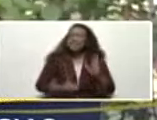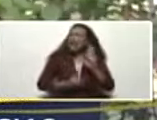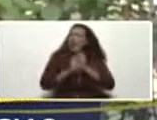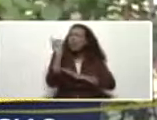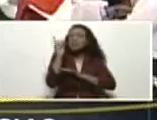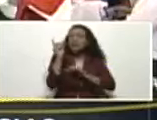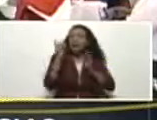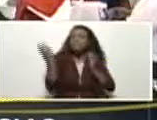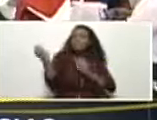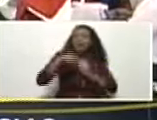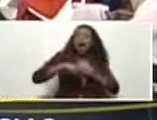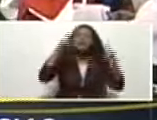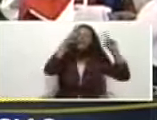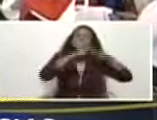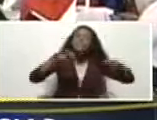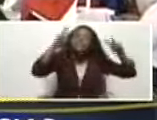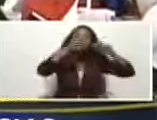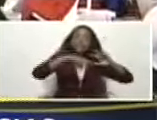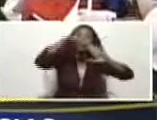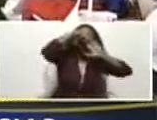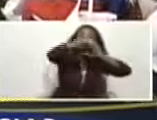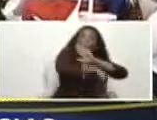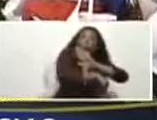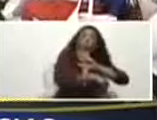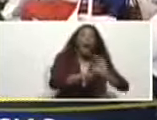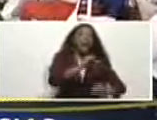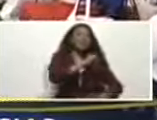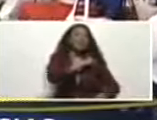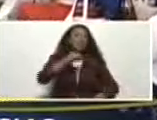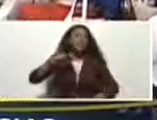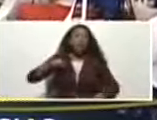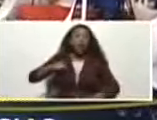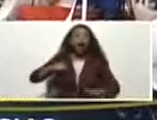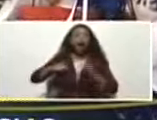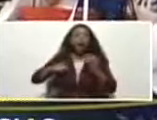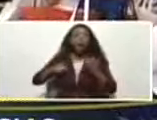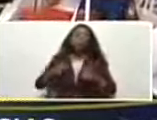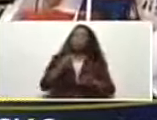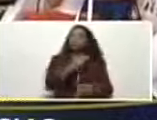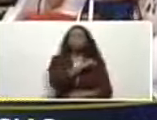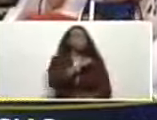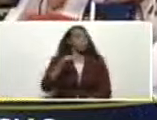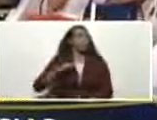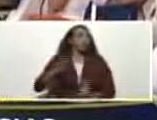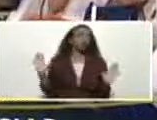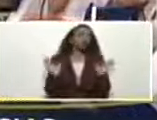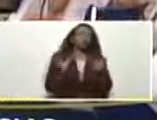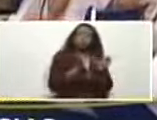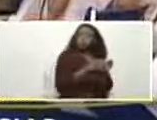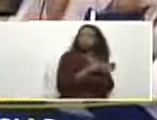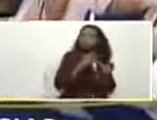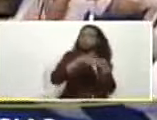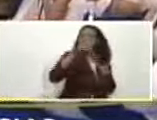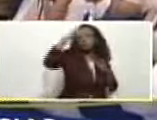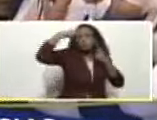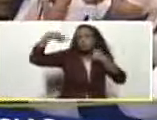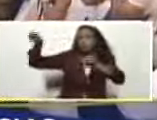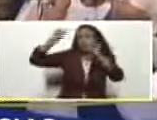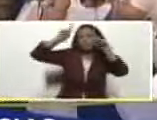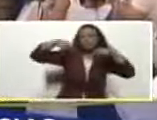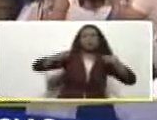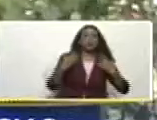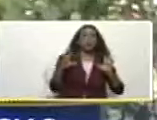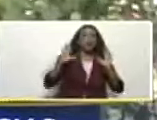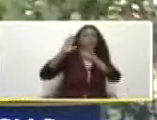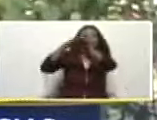nuevas agendas de investigación que ya trascienden de la individualidad. Antes eran proyectos individuales de investigación, se llamaban así